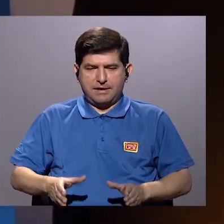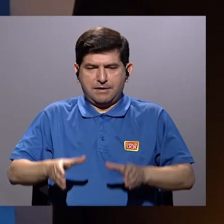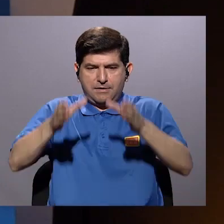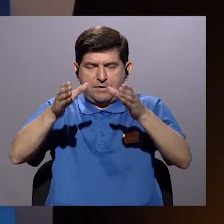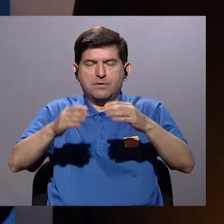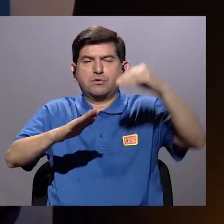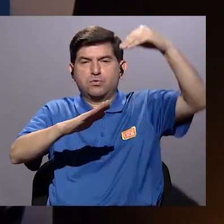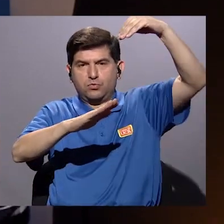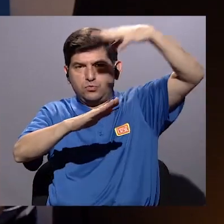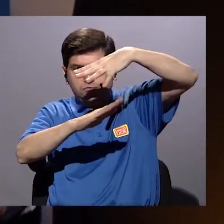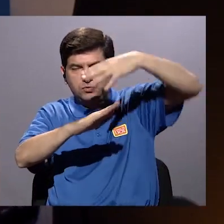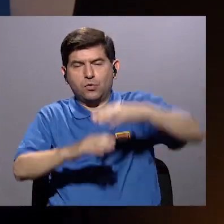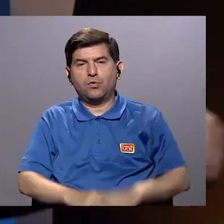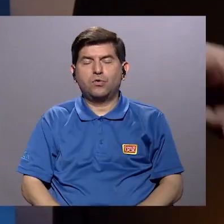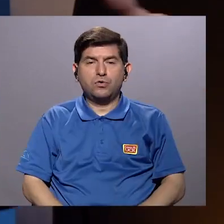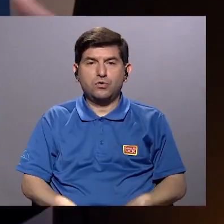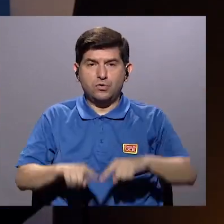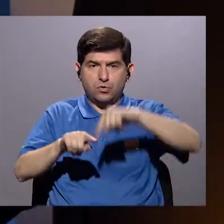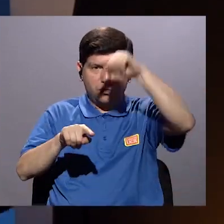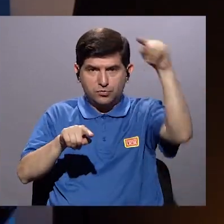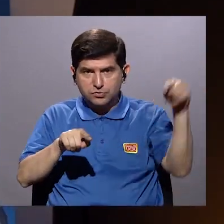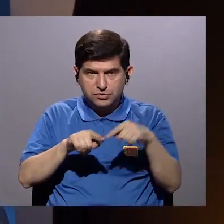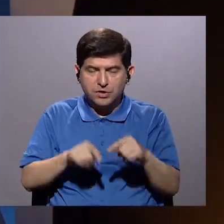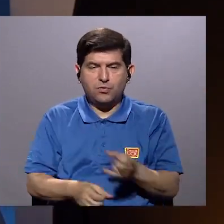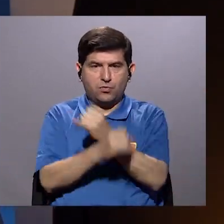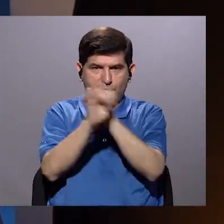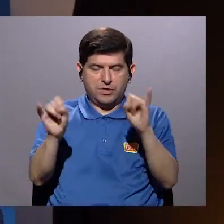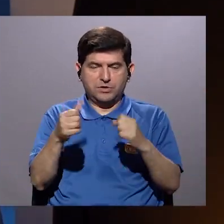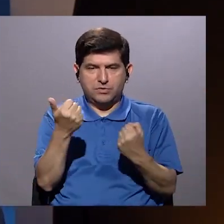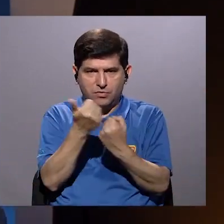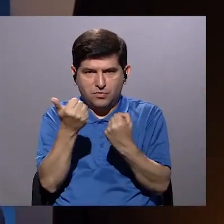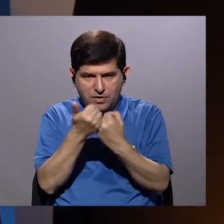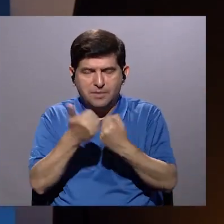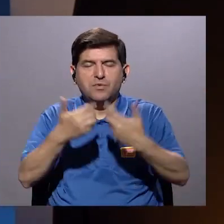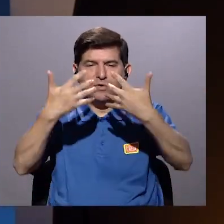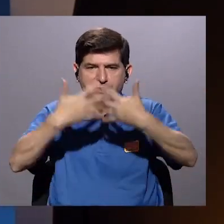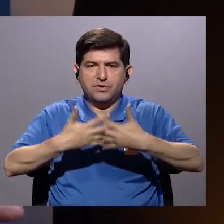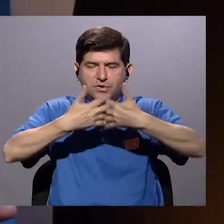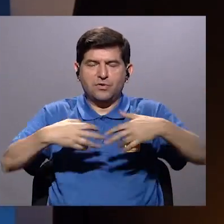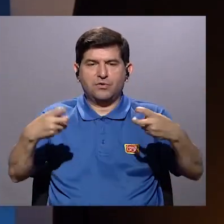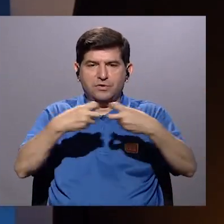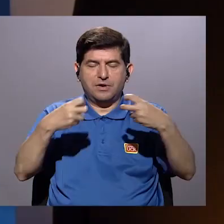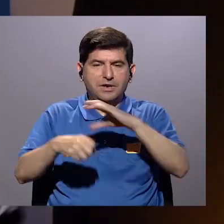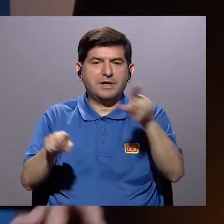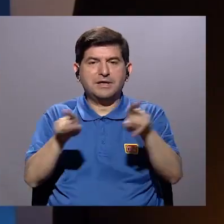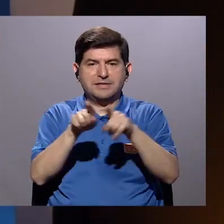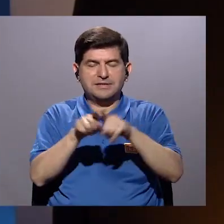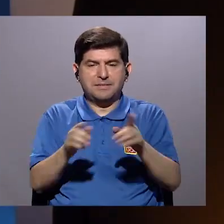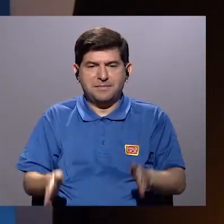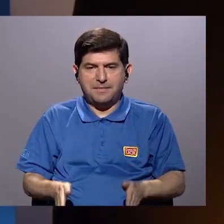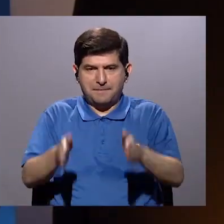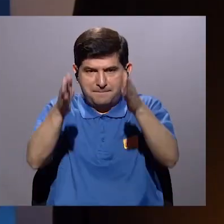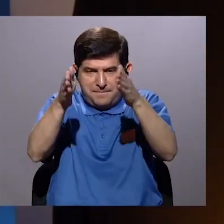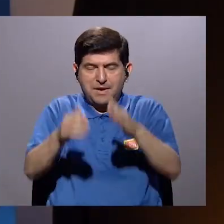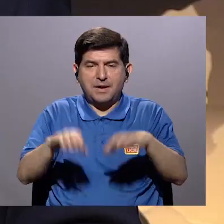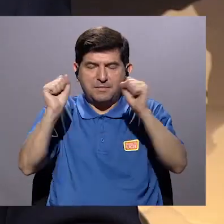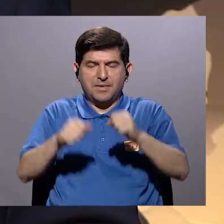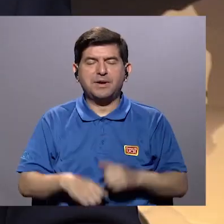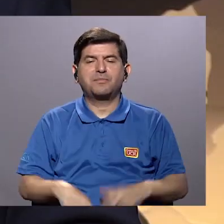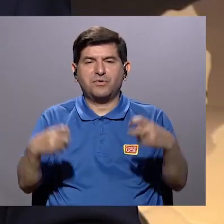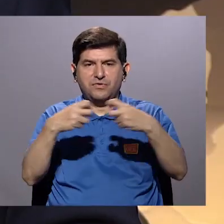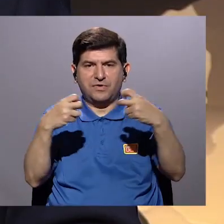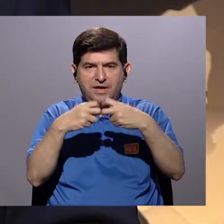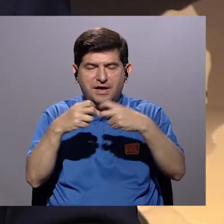solares, un circuito independiente alimentado por la compañía eléctrica y una instalación de baterías para alimentar, digamos, el barrio. Ese